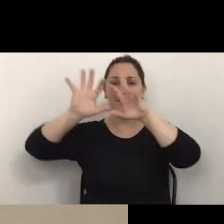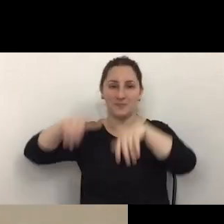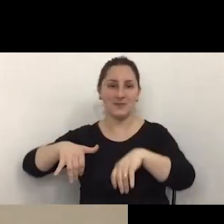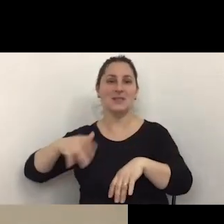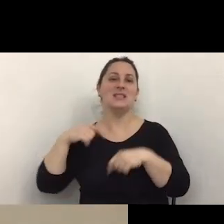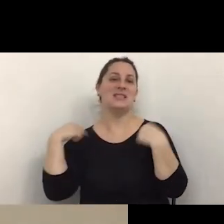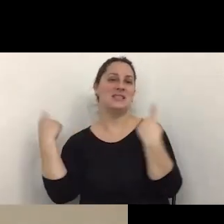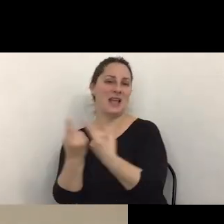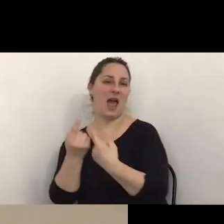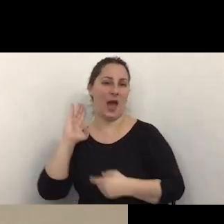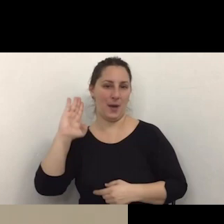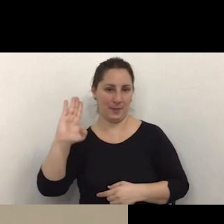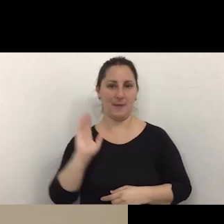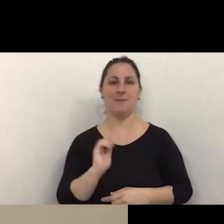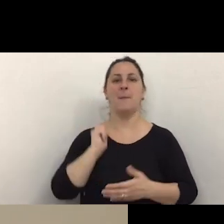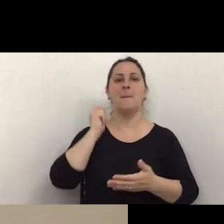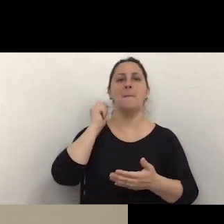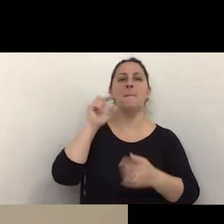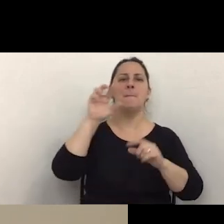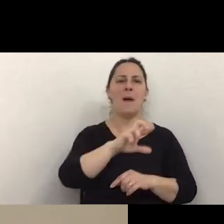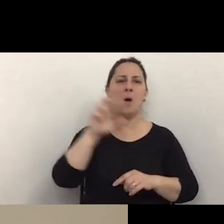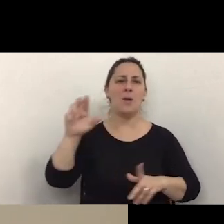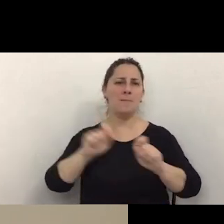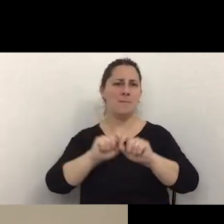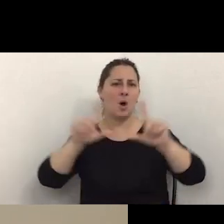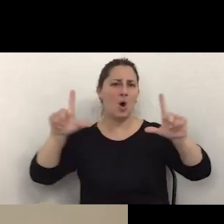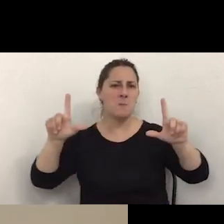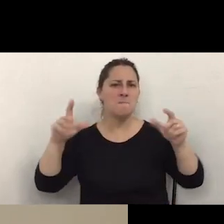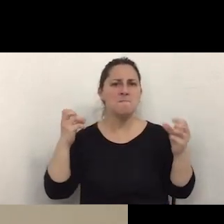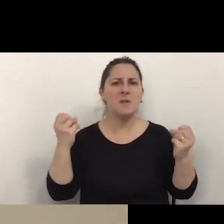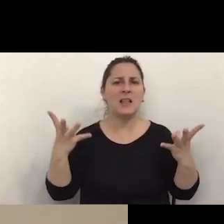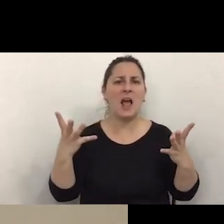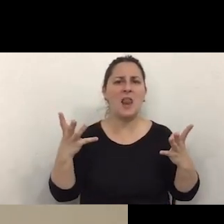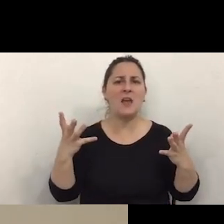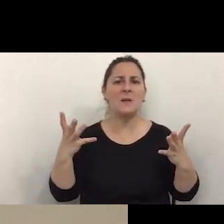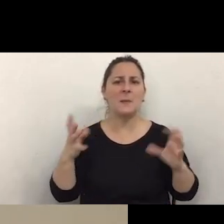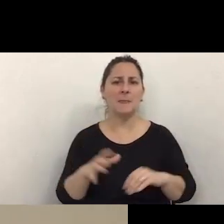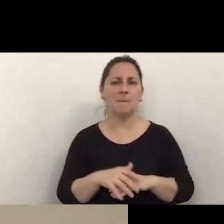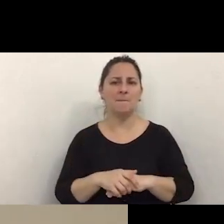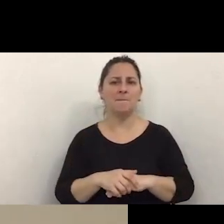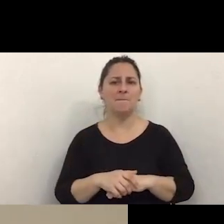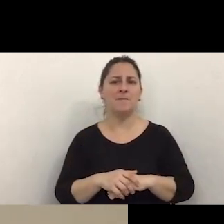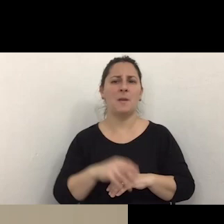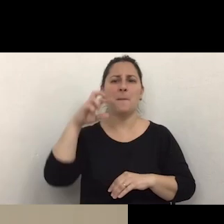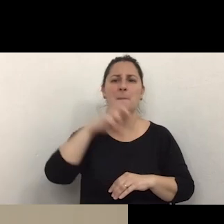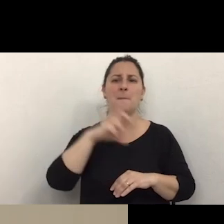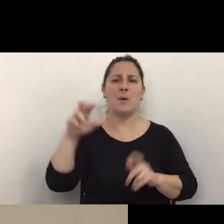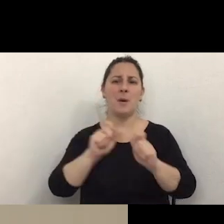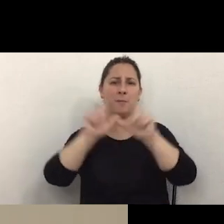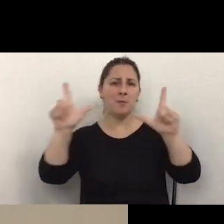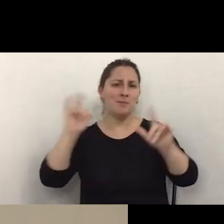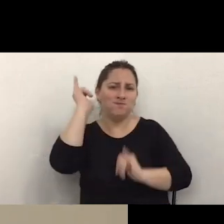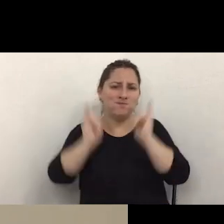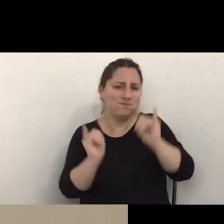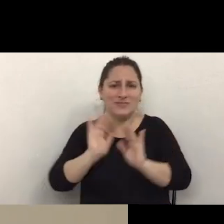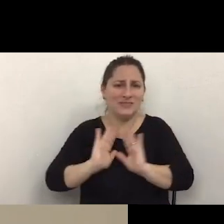B. El PowerPoint, no sé, Cristina, qué pensás vos, pero realmente todo lo que está en el PowerPoint yo lo acabo de decir,